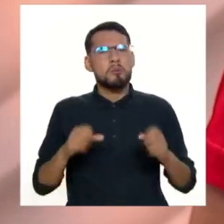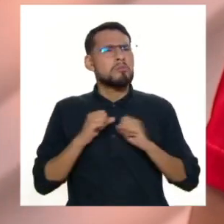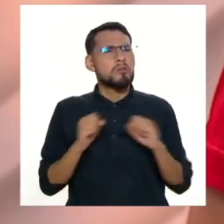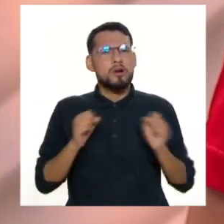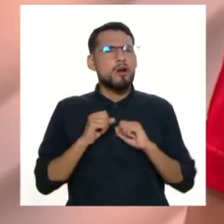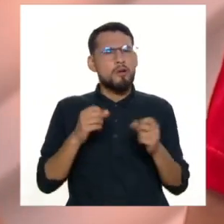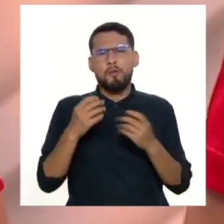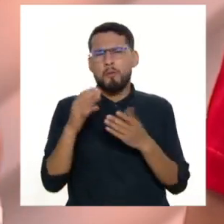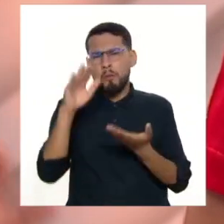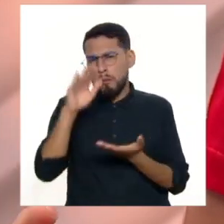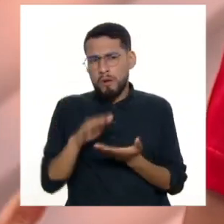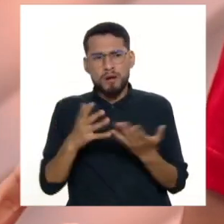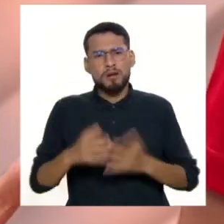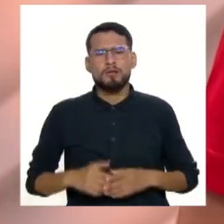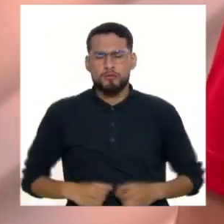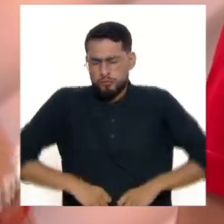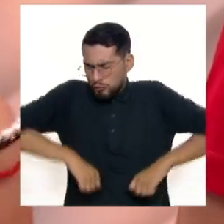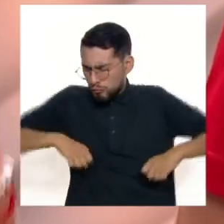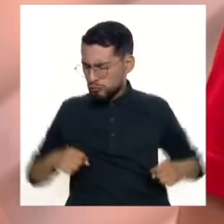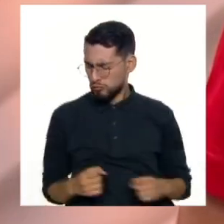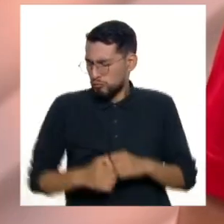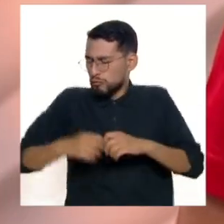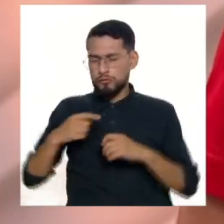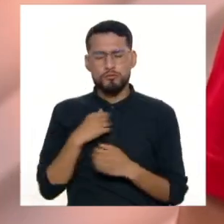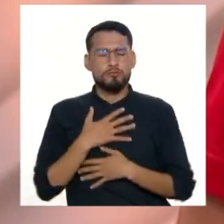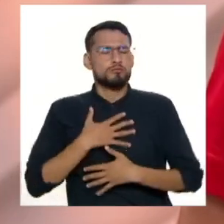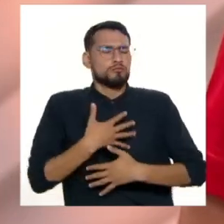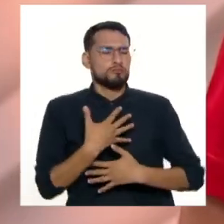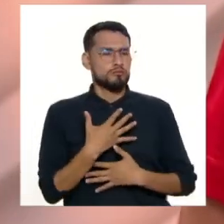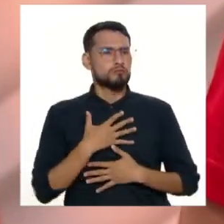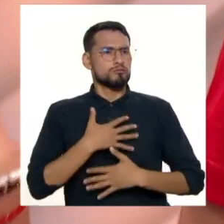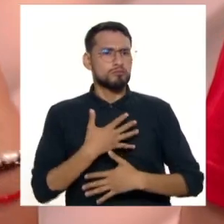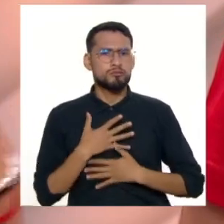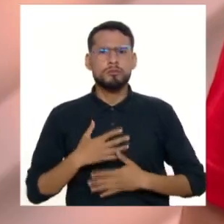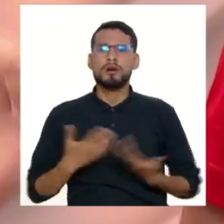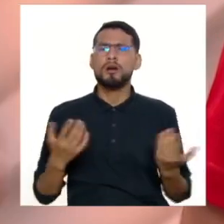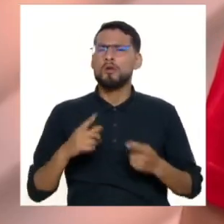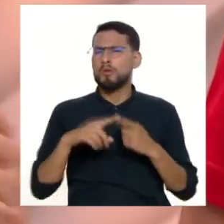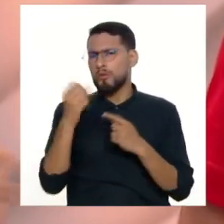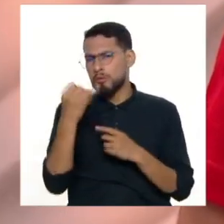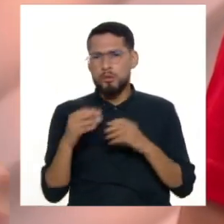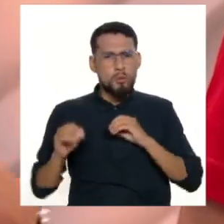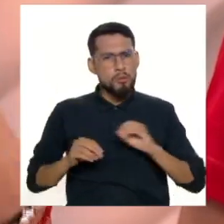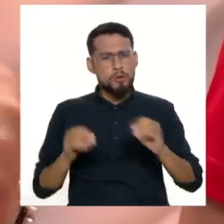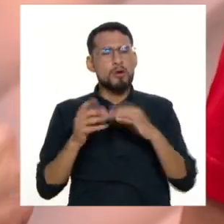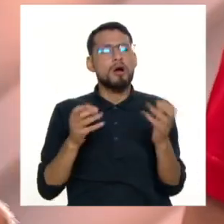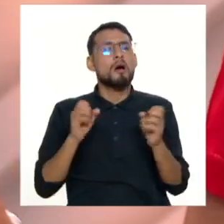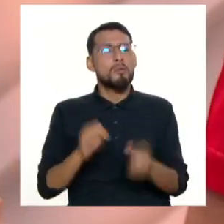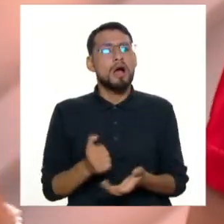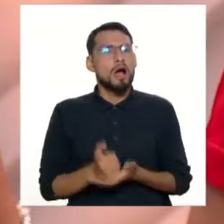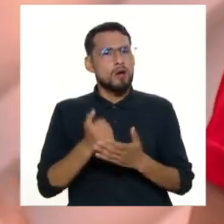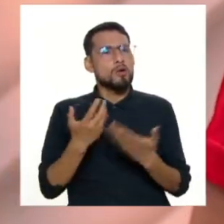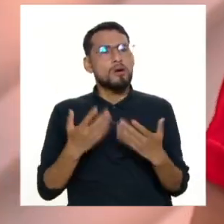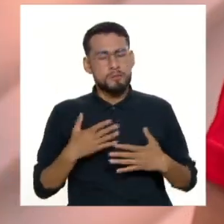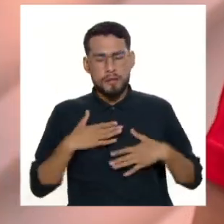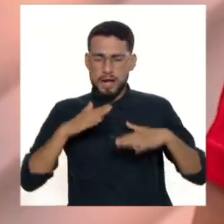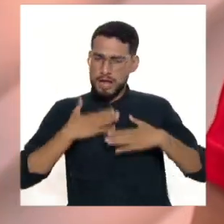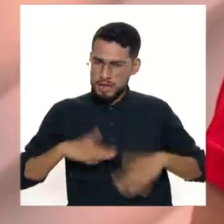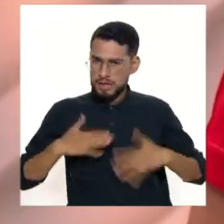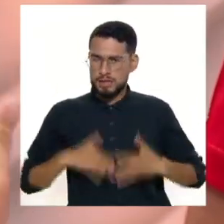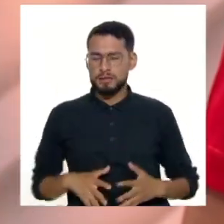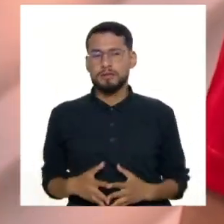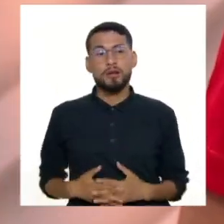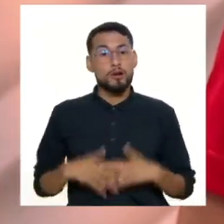de baja intensidad, donde hacemos estiramientos, respiraciones y otros movimientos articulares que los ayuda mucho a relajarse,